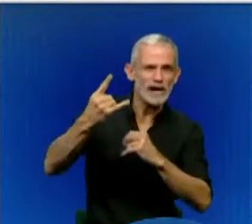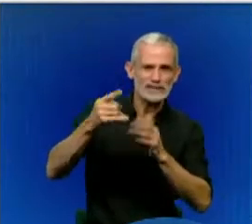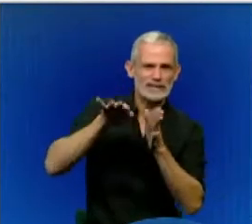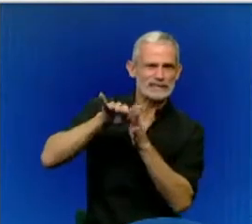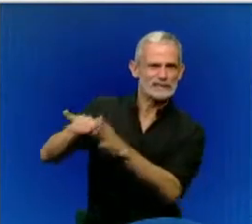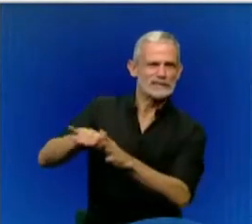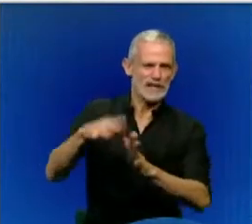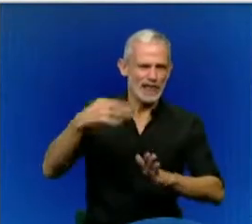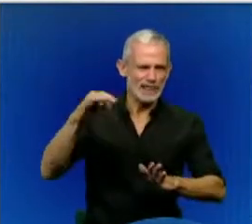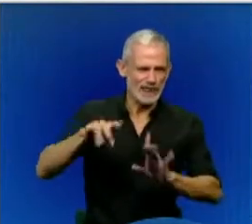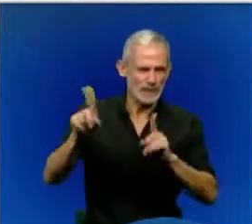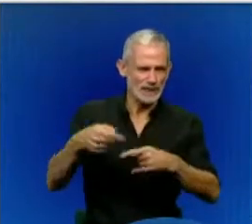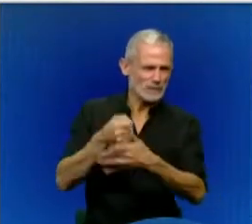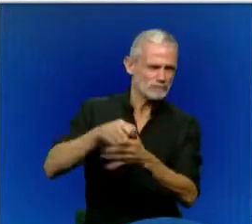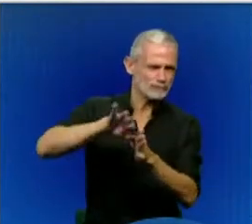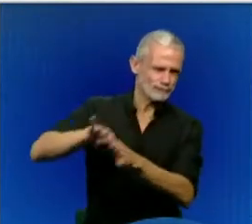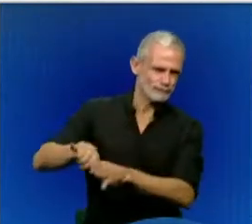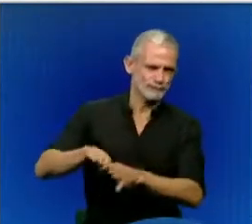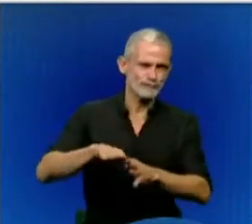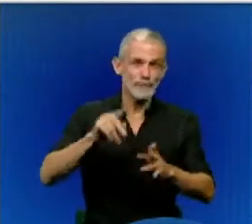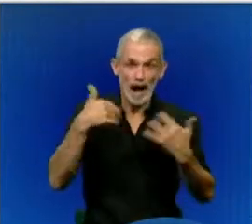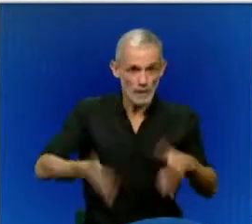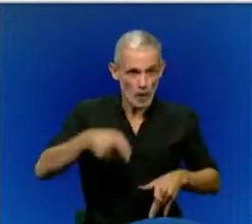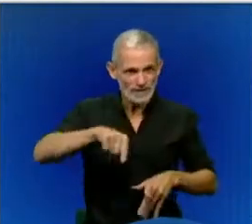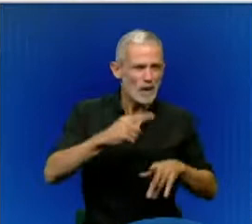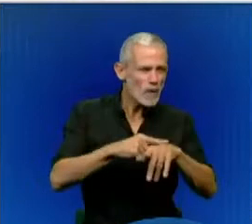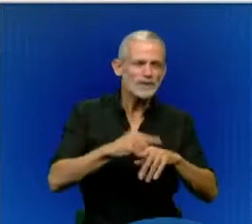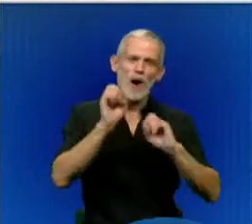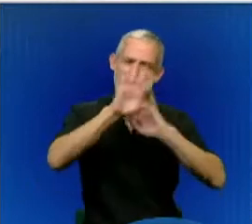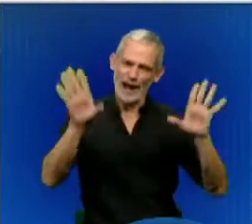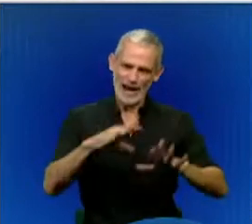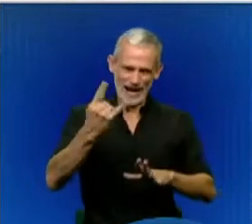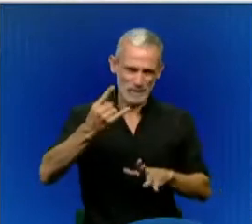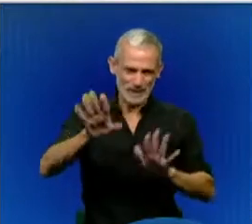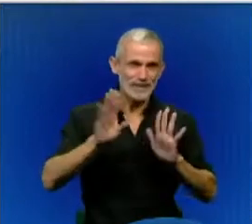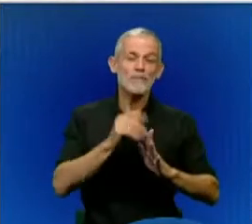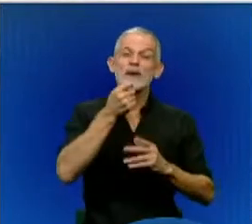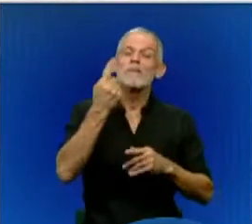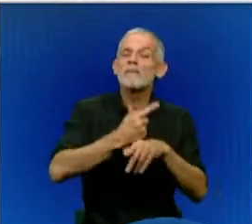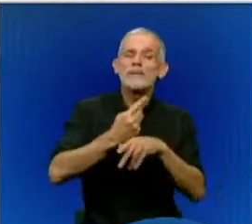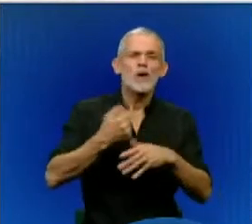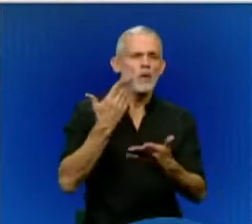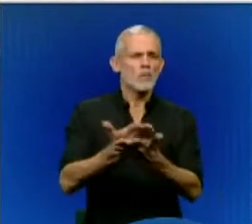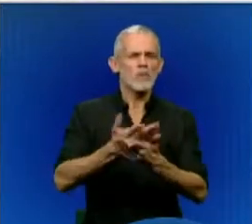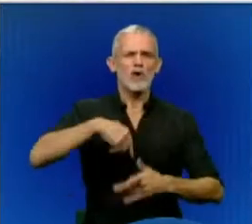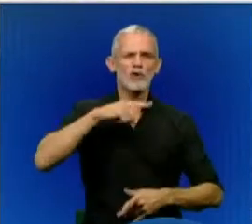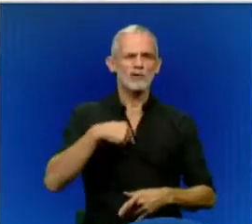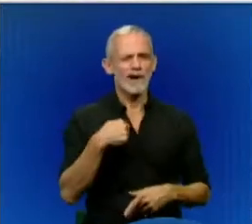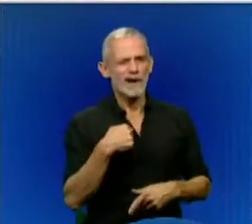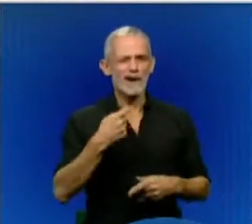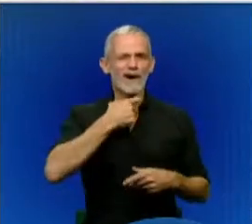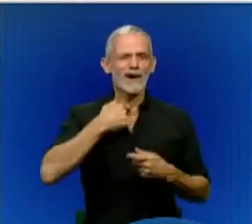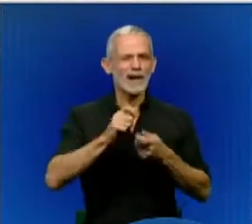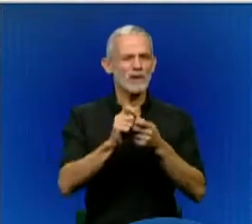importante que aprovechemos estas instancias para poder aclararlas. Primero, el planteo de que estábamos queriendo modificar